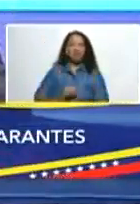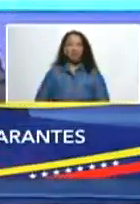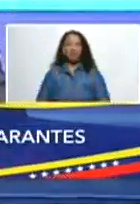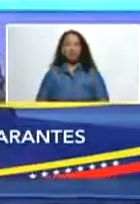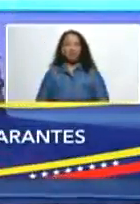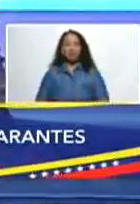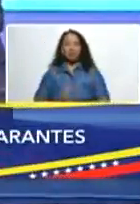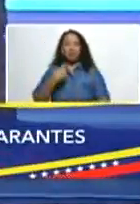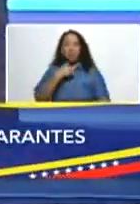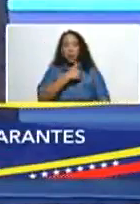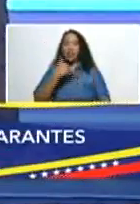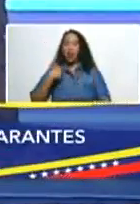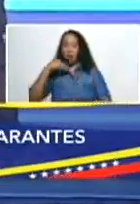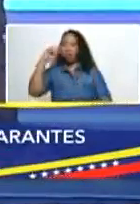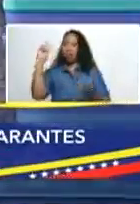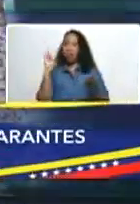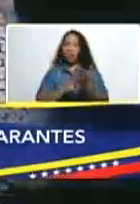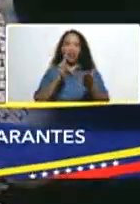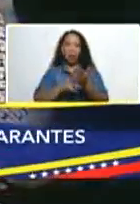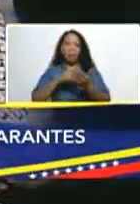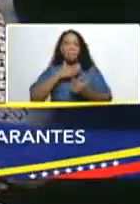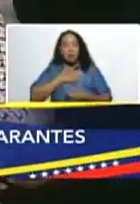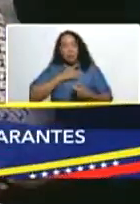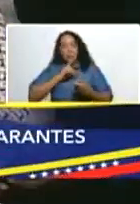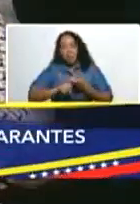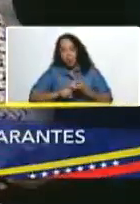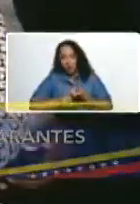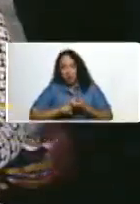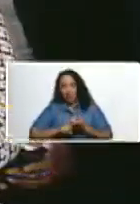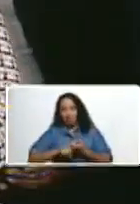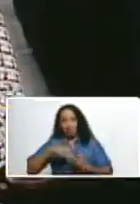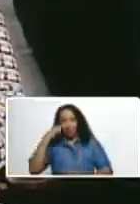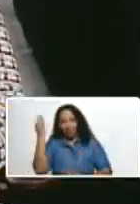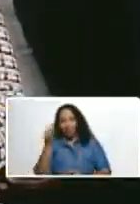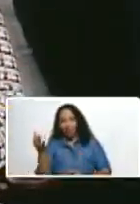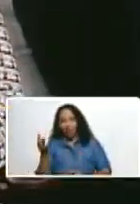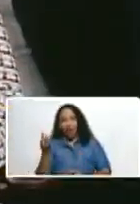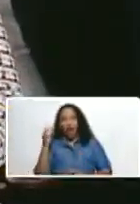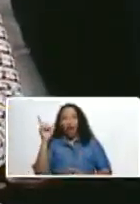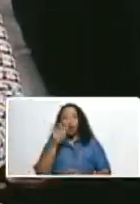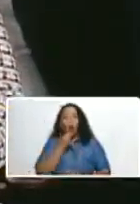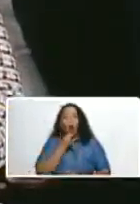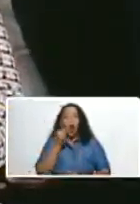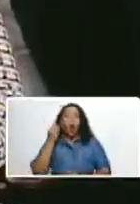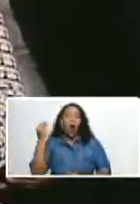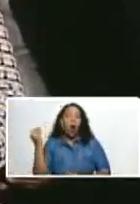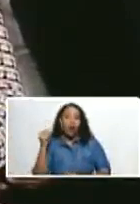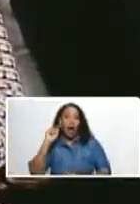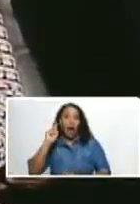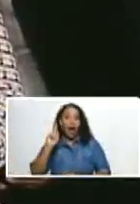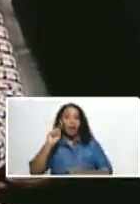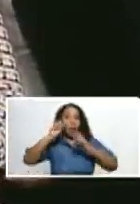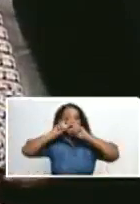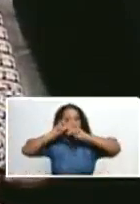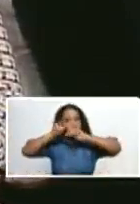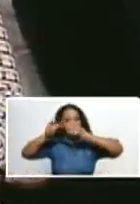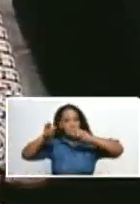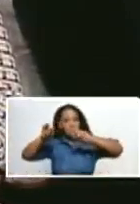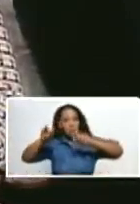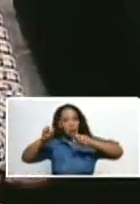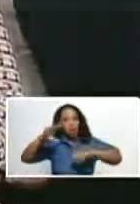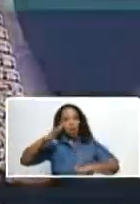Yo quisiera de verdad, mi esposa Cilia Flores, en su más tierna juventud, fue detective de la